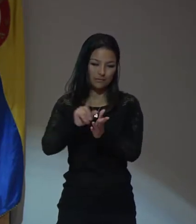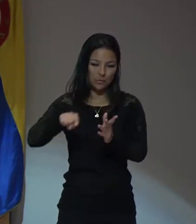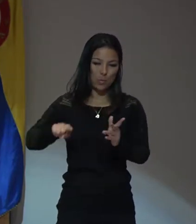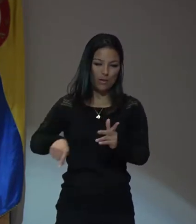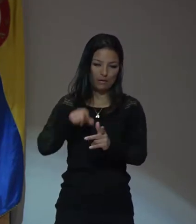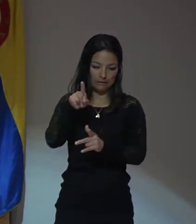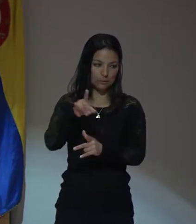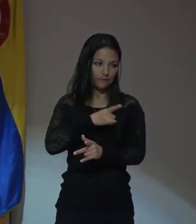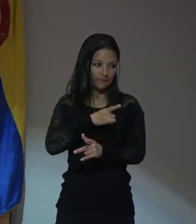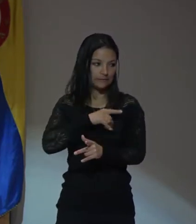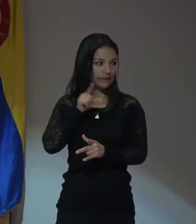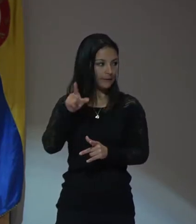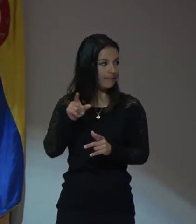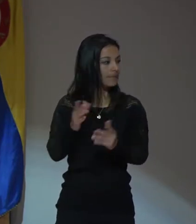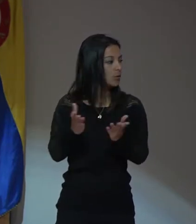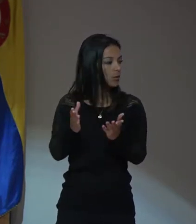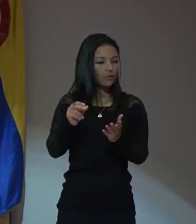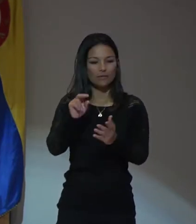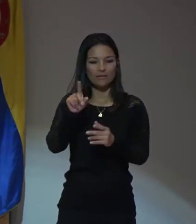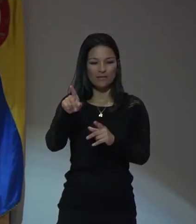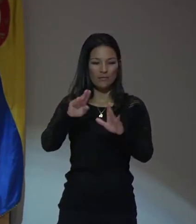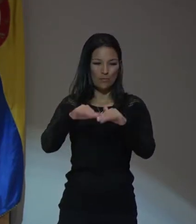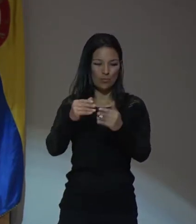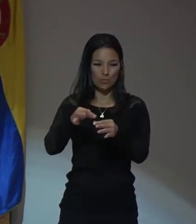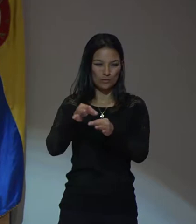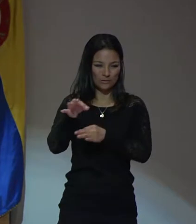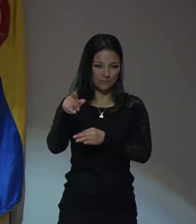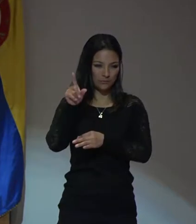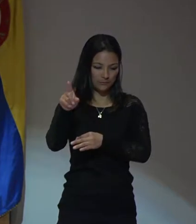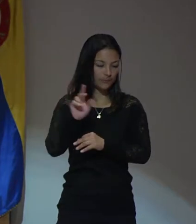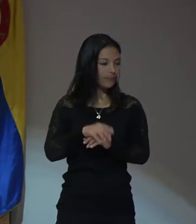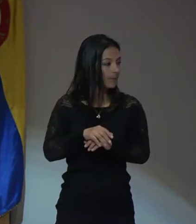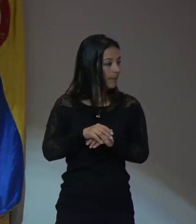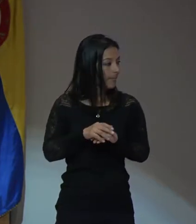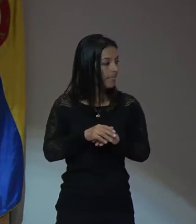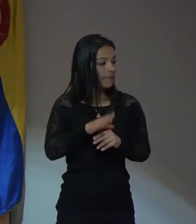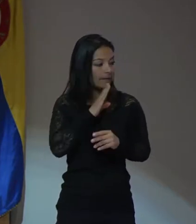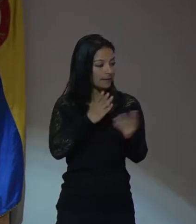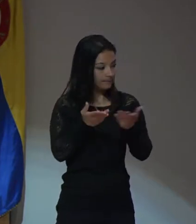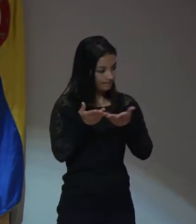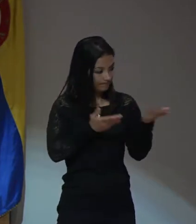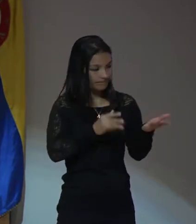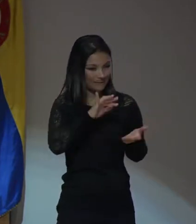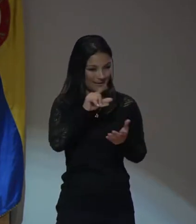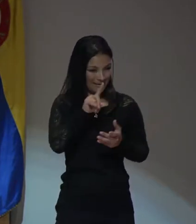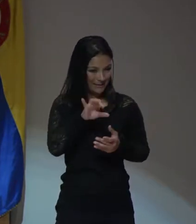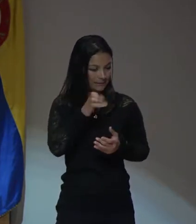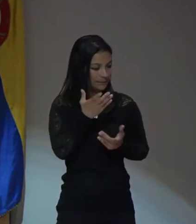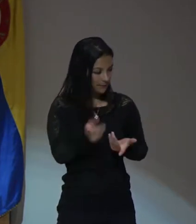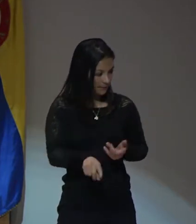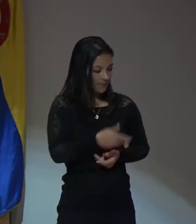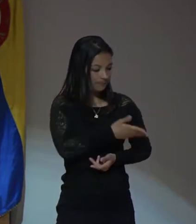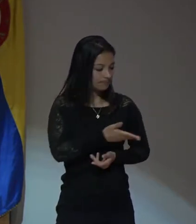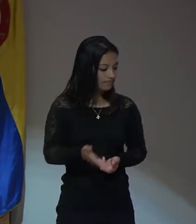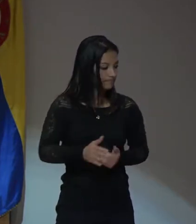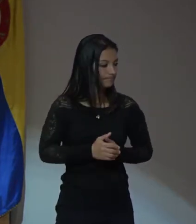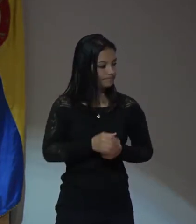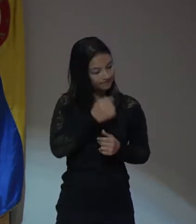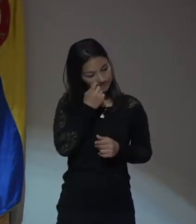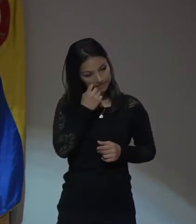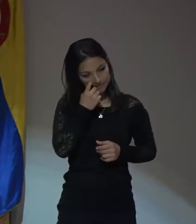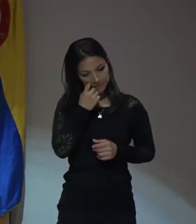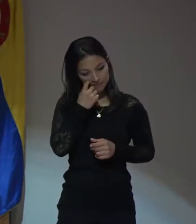de San Juan de Nepomuceno, Bolívar. Y por supuesto la doctora Ilse, la invitamos también aquí al panel